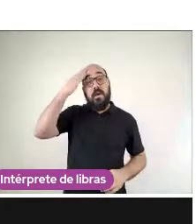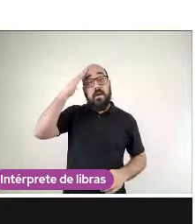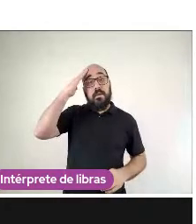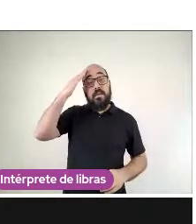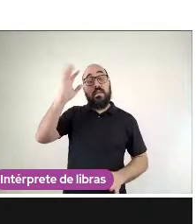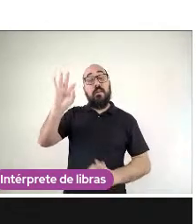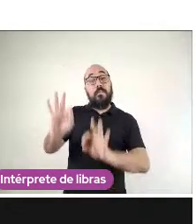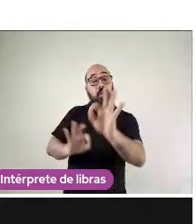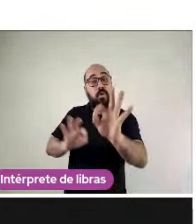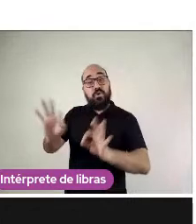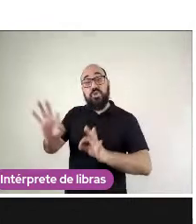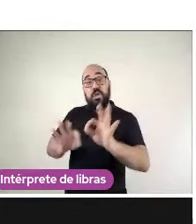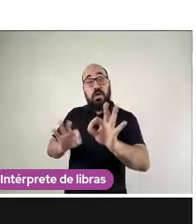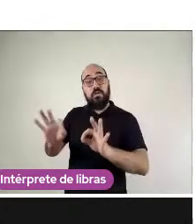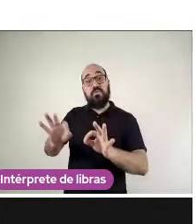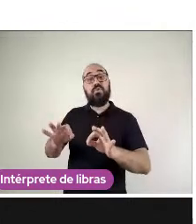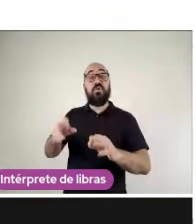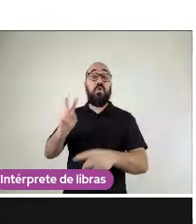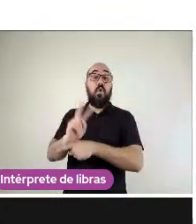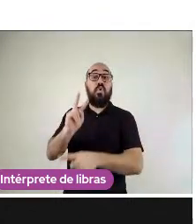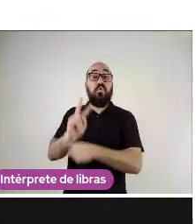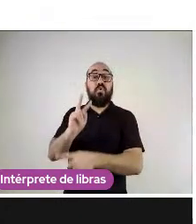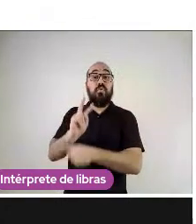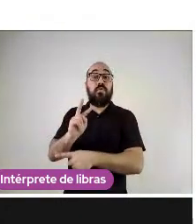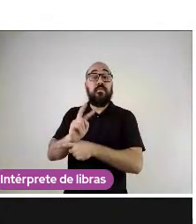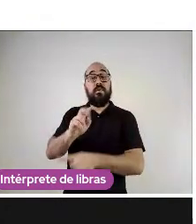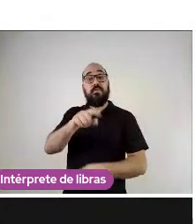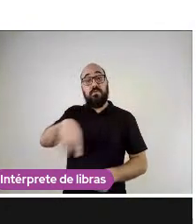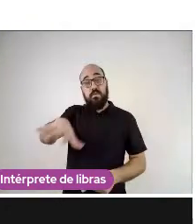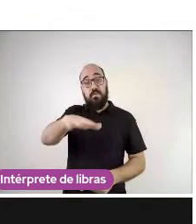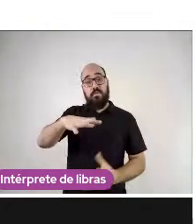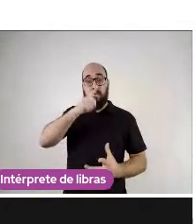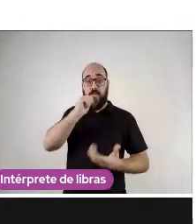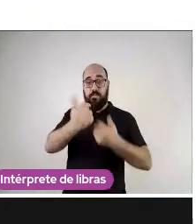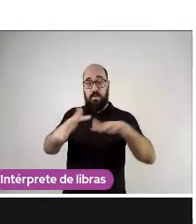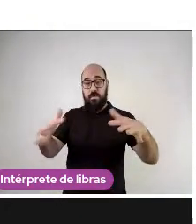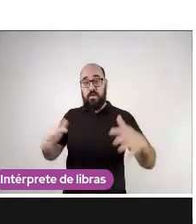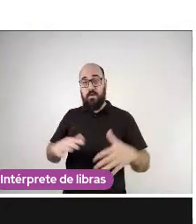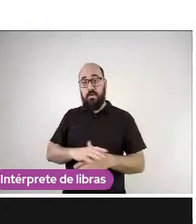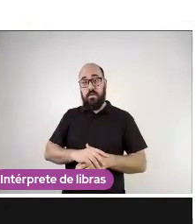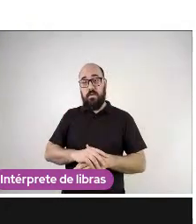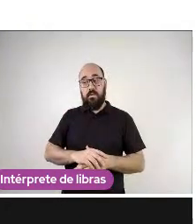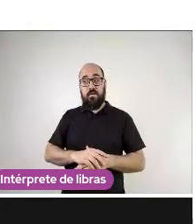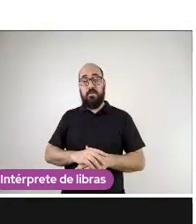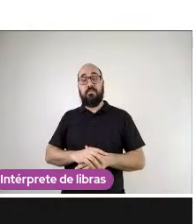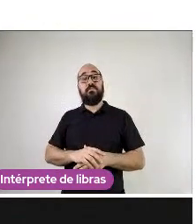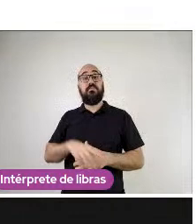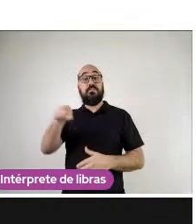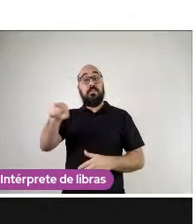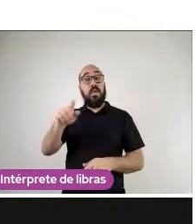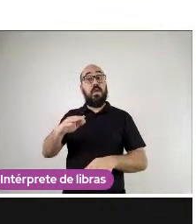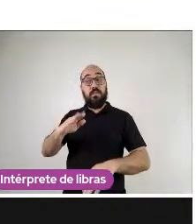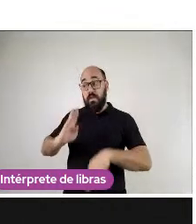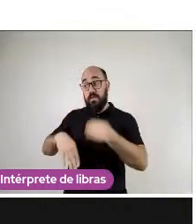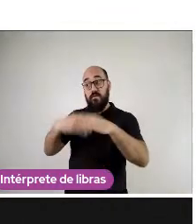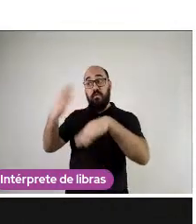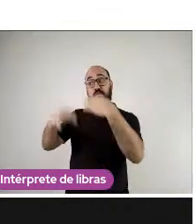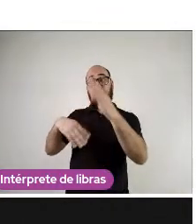muy rápidamente los beneficios que nos proporciona el océano, así como los